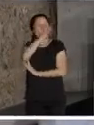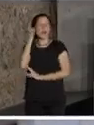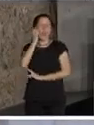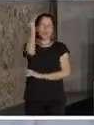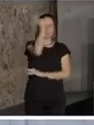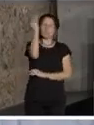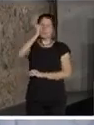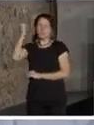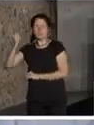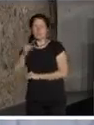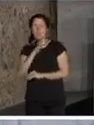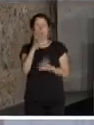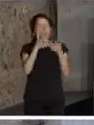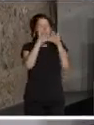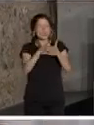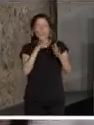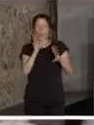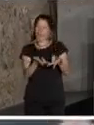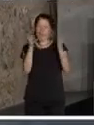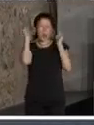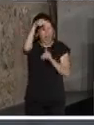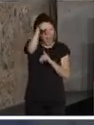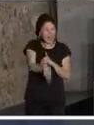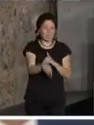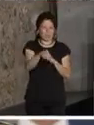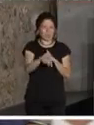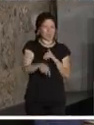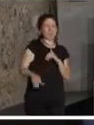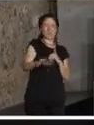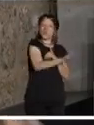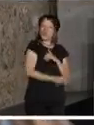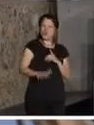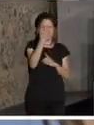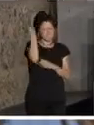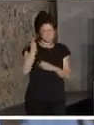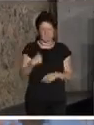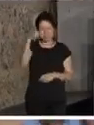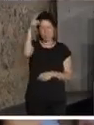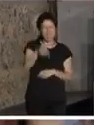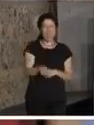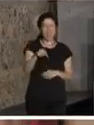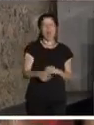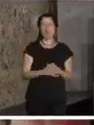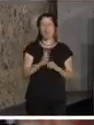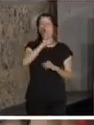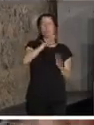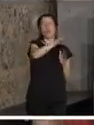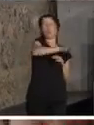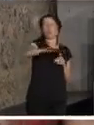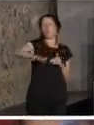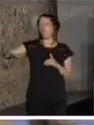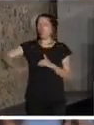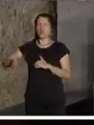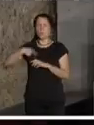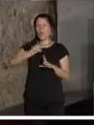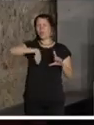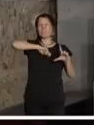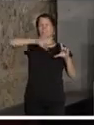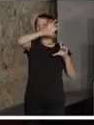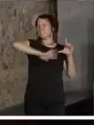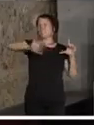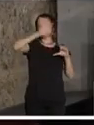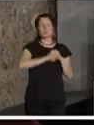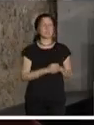fueron asesinados por luchar por la libertad aquí en este mismo sitio y en tantos otros sitios de toda España